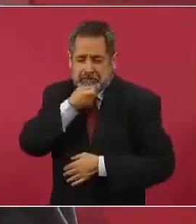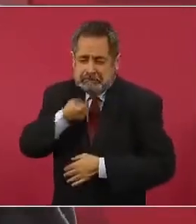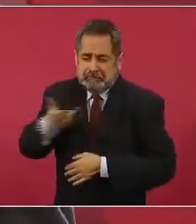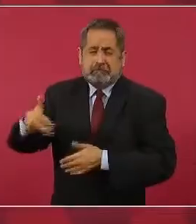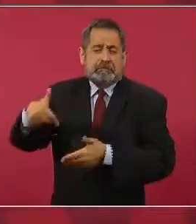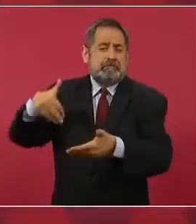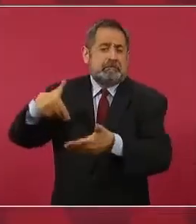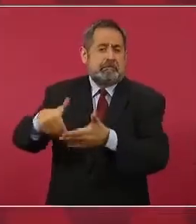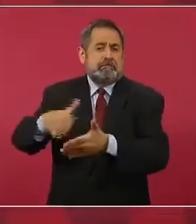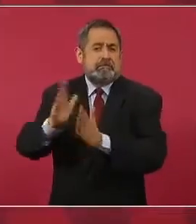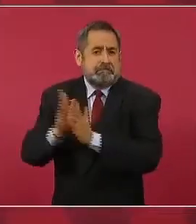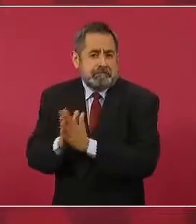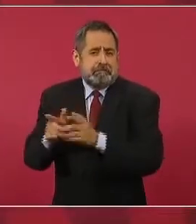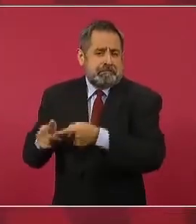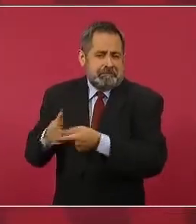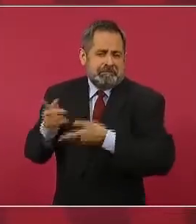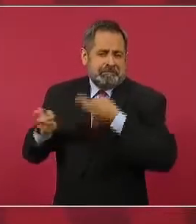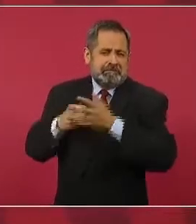o si